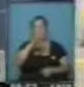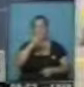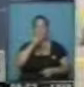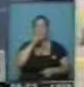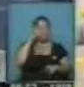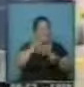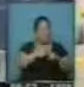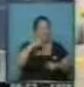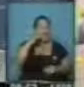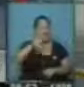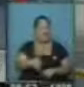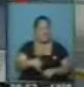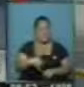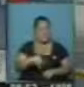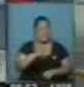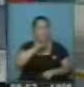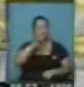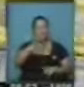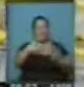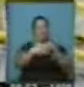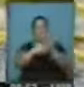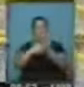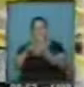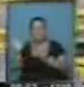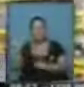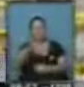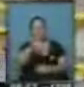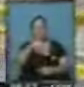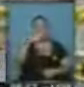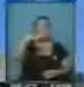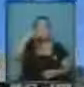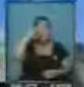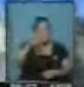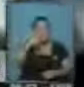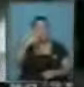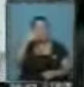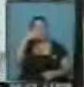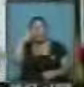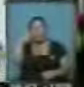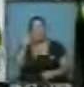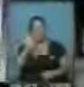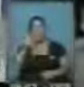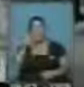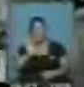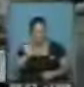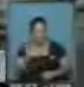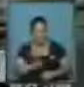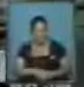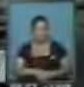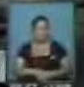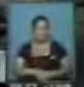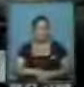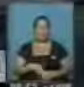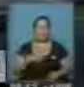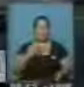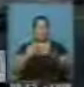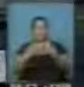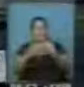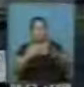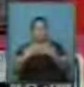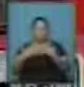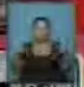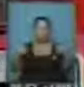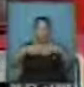digamos, admiten que han hecho una serie de inspecciones, pero que sobre PAES 2796 no habían ido. El intercambio